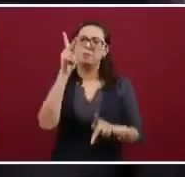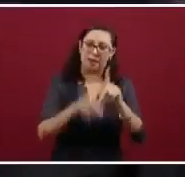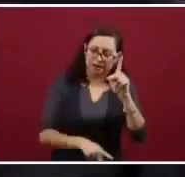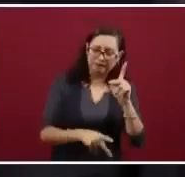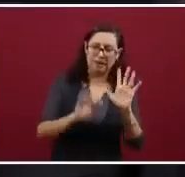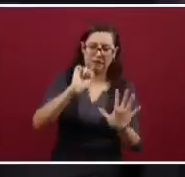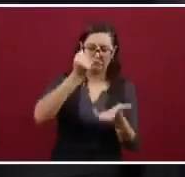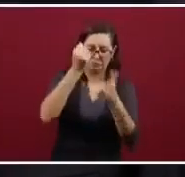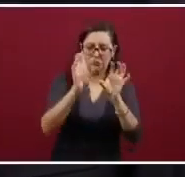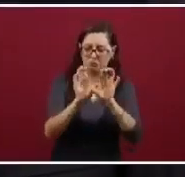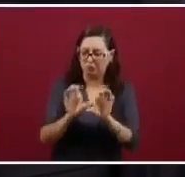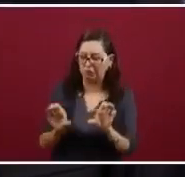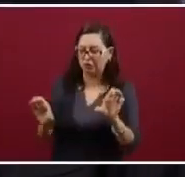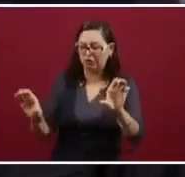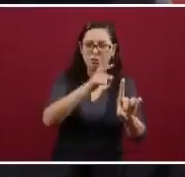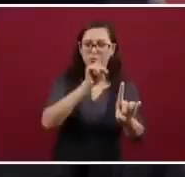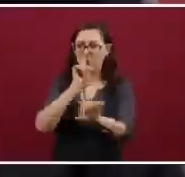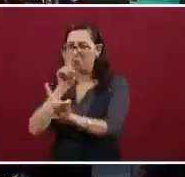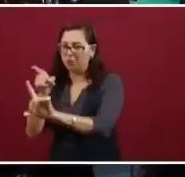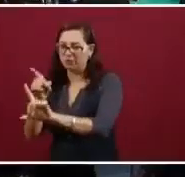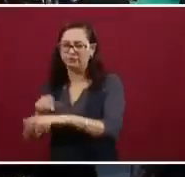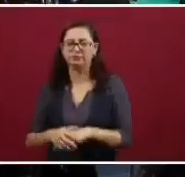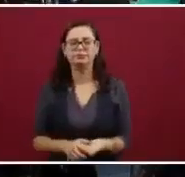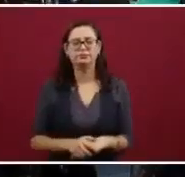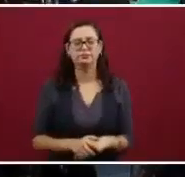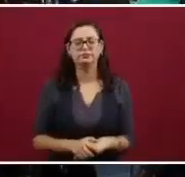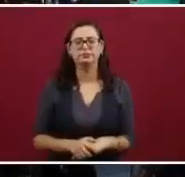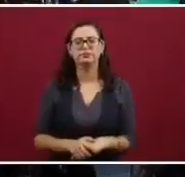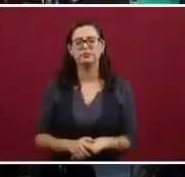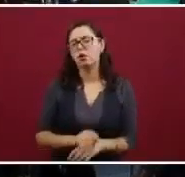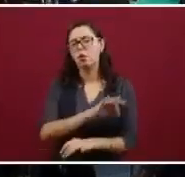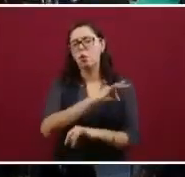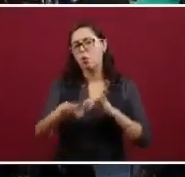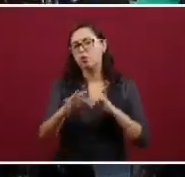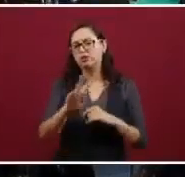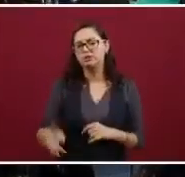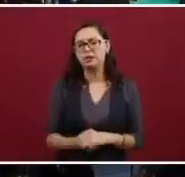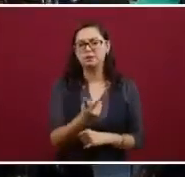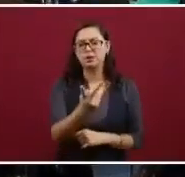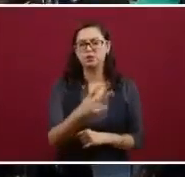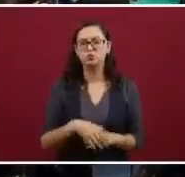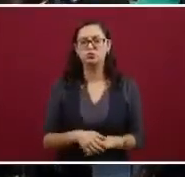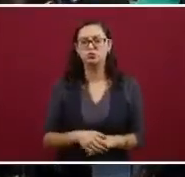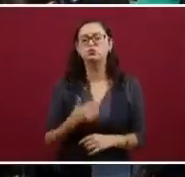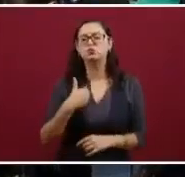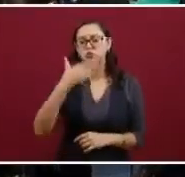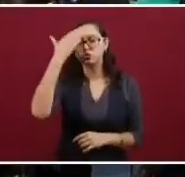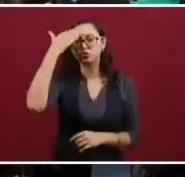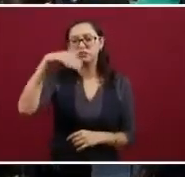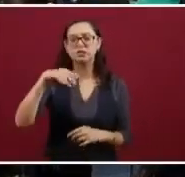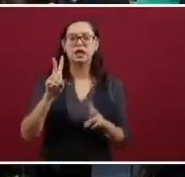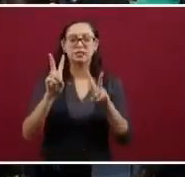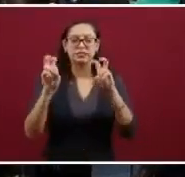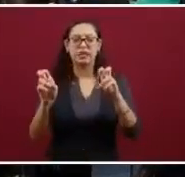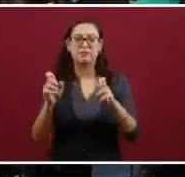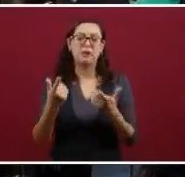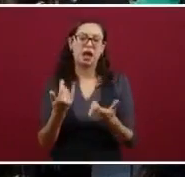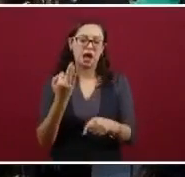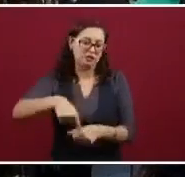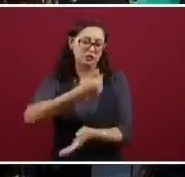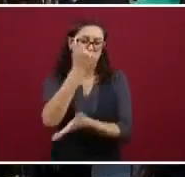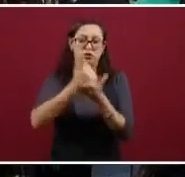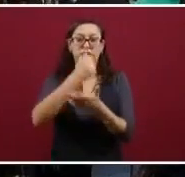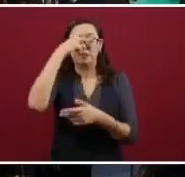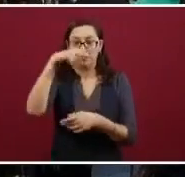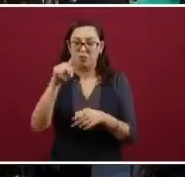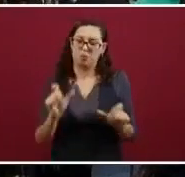también destinar para ese propósito. Y otra pregunta, última pregunta. Yo sé que es un tema local, el tema del bloqueo de los taxistas